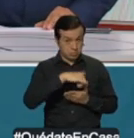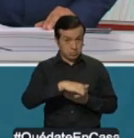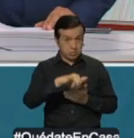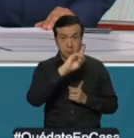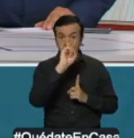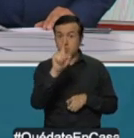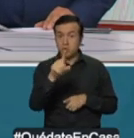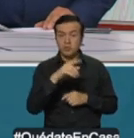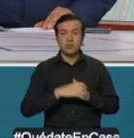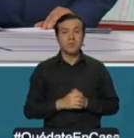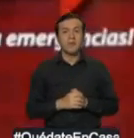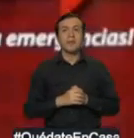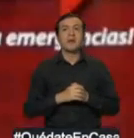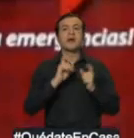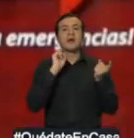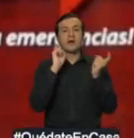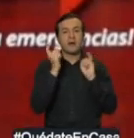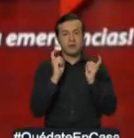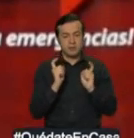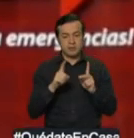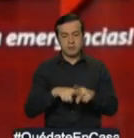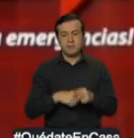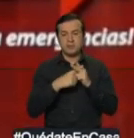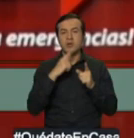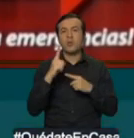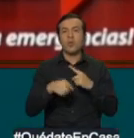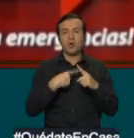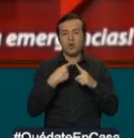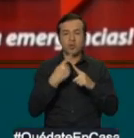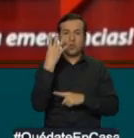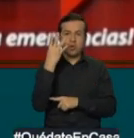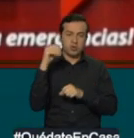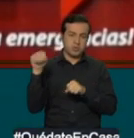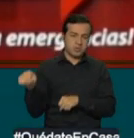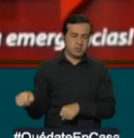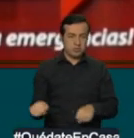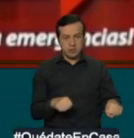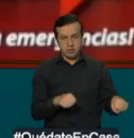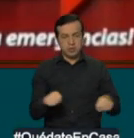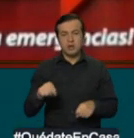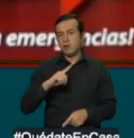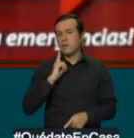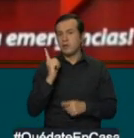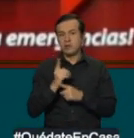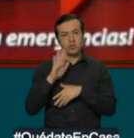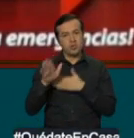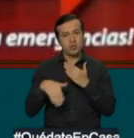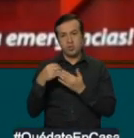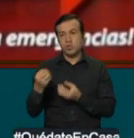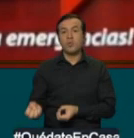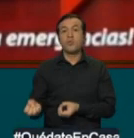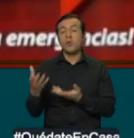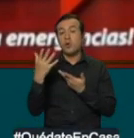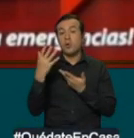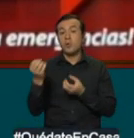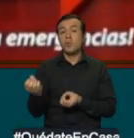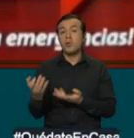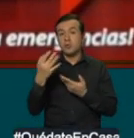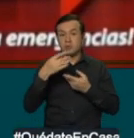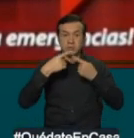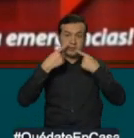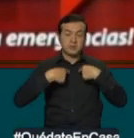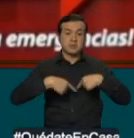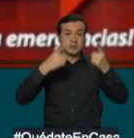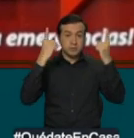todo el cambio de etapa entra en vigencia desde la próxima semana por supuesto la información tiene que ser oficial